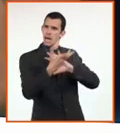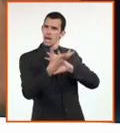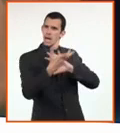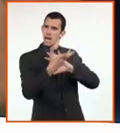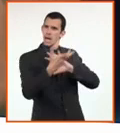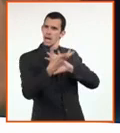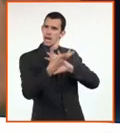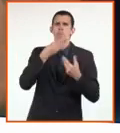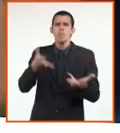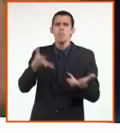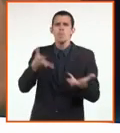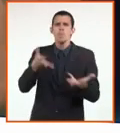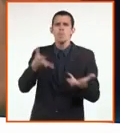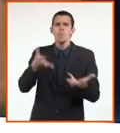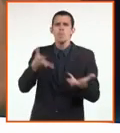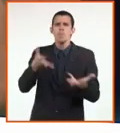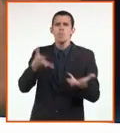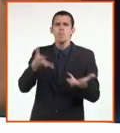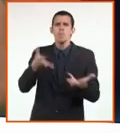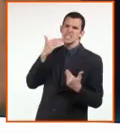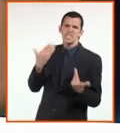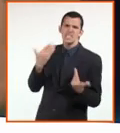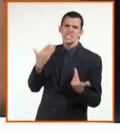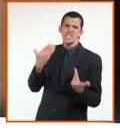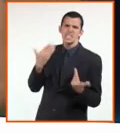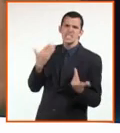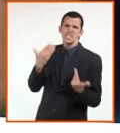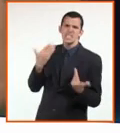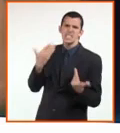siempre a nuestras identidades revolucionarias.